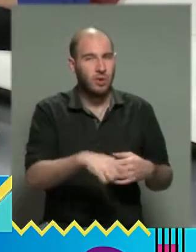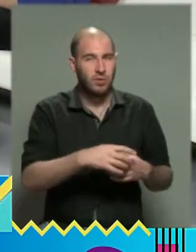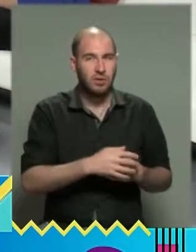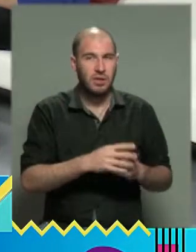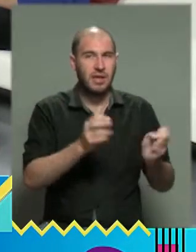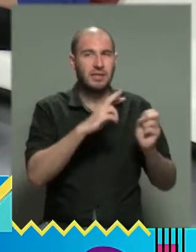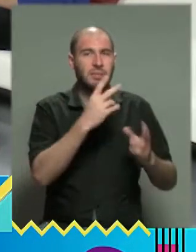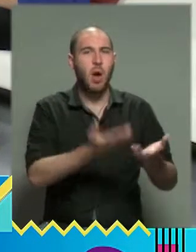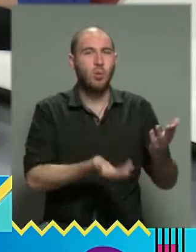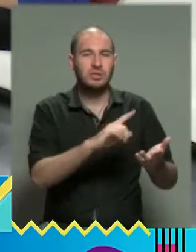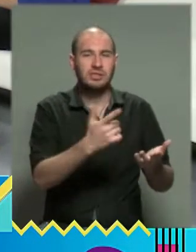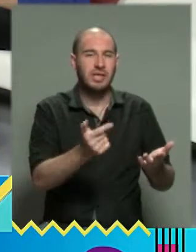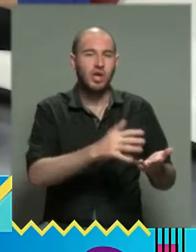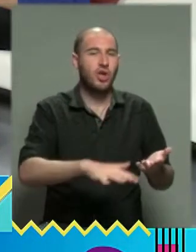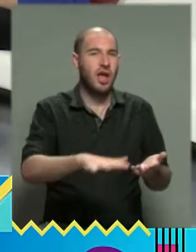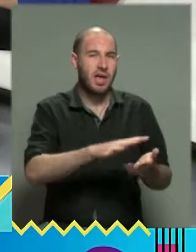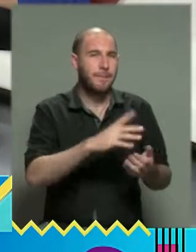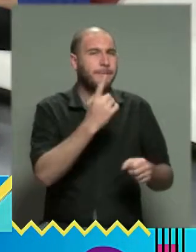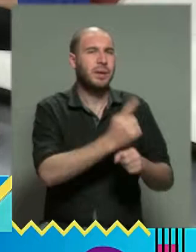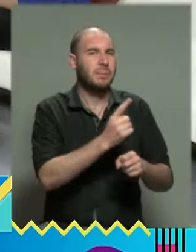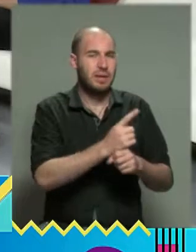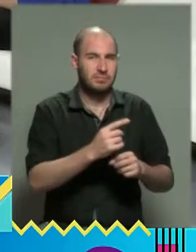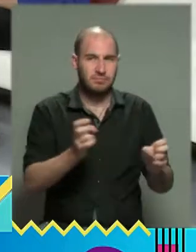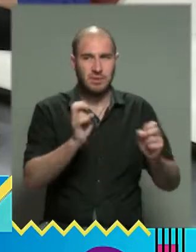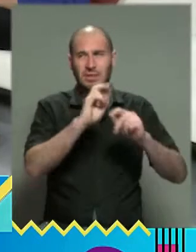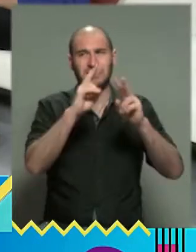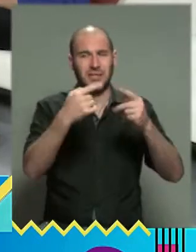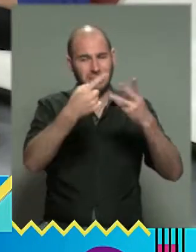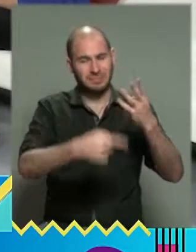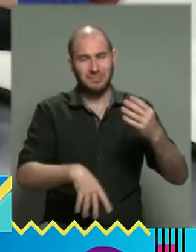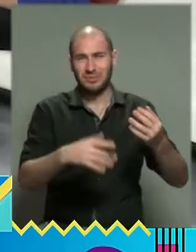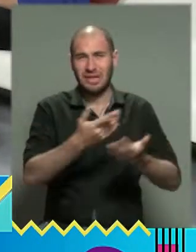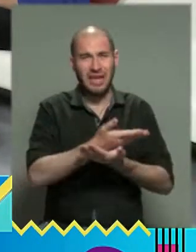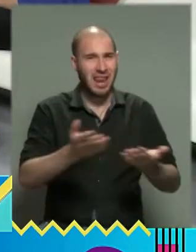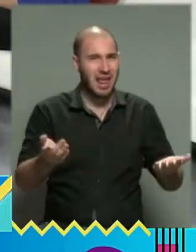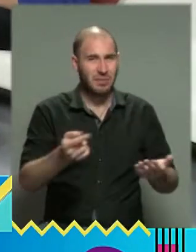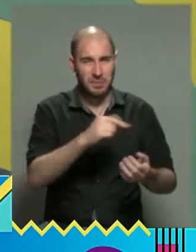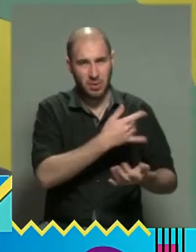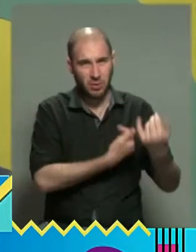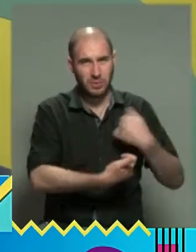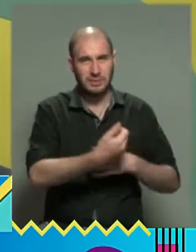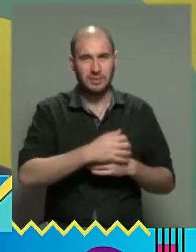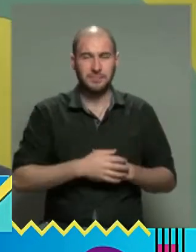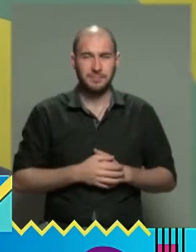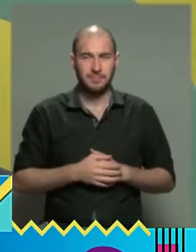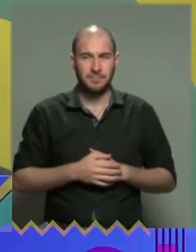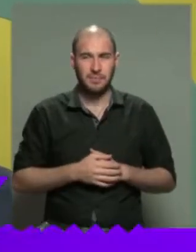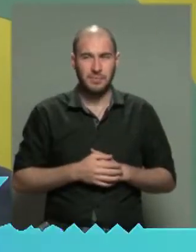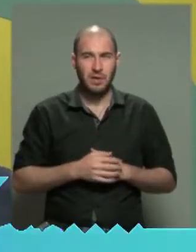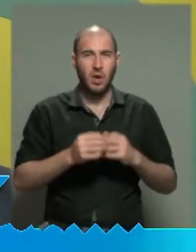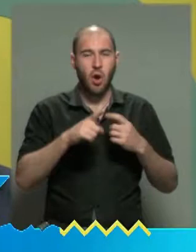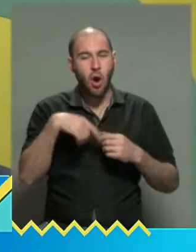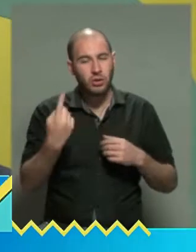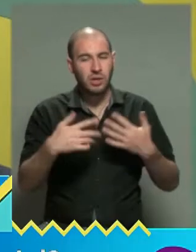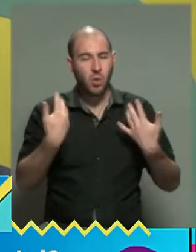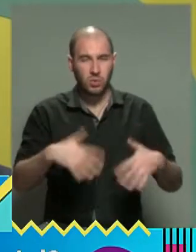en lo que tiene que ver injusticia social? Lo primero hay es lo que muchos podemos temas, participar. hay cuestiones estructurales, como decías bien, y otras de